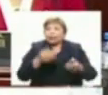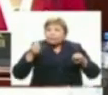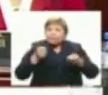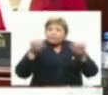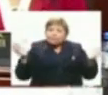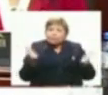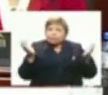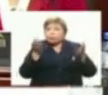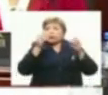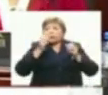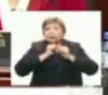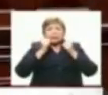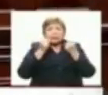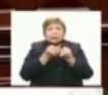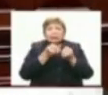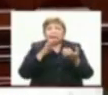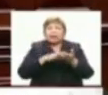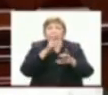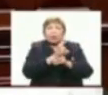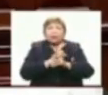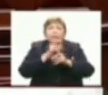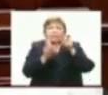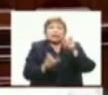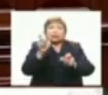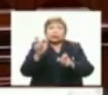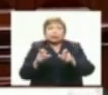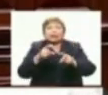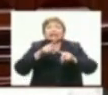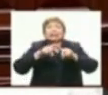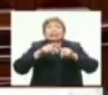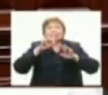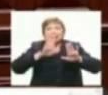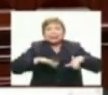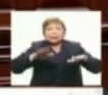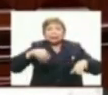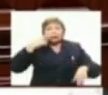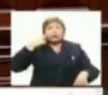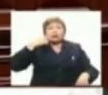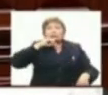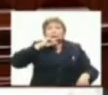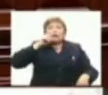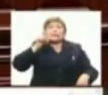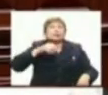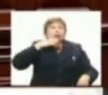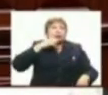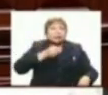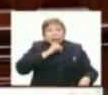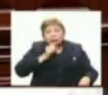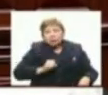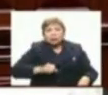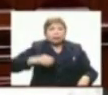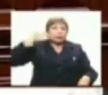Impulsar el Sistema Nacional de Cuidado de Personas Dependientes, niñas, niños, personas adultas